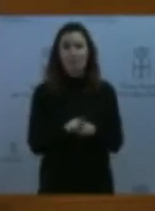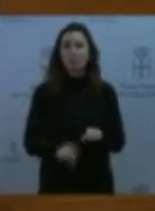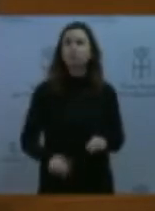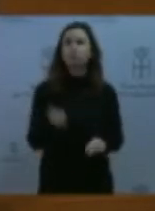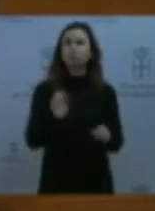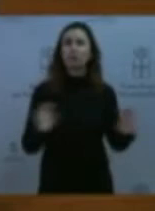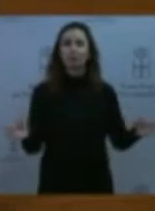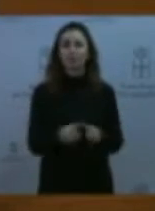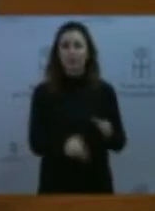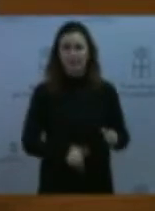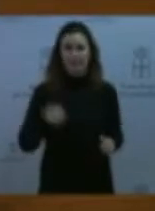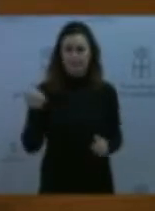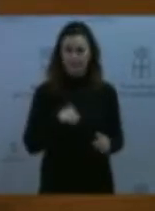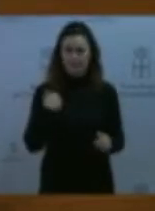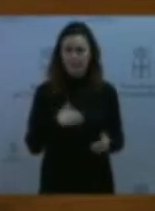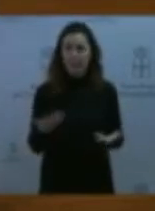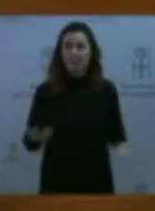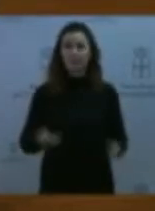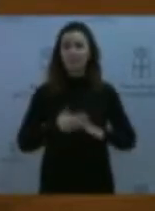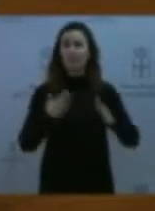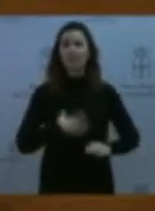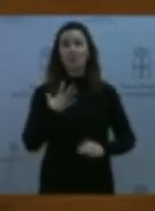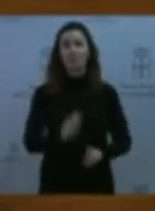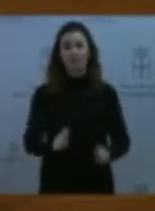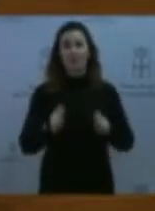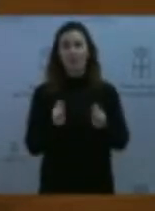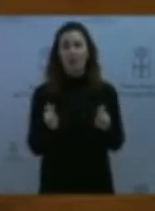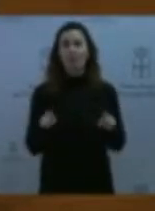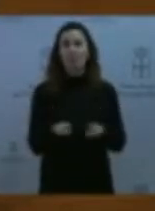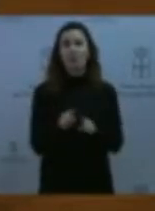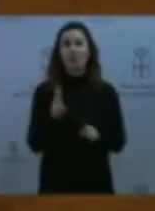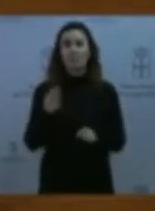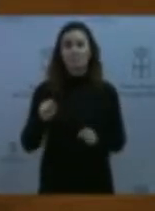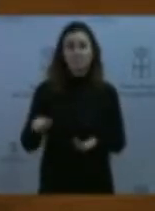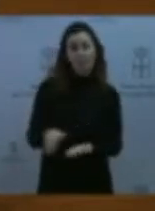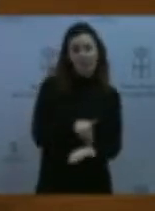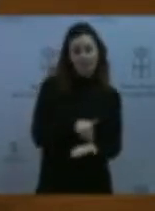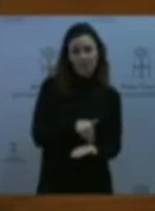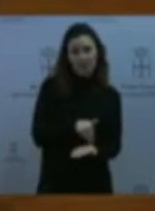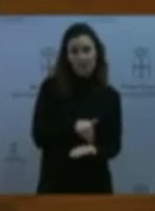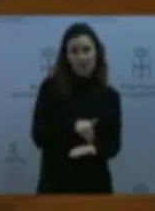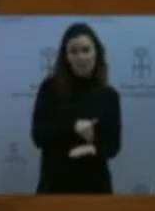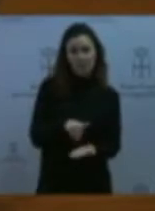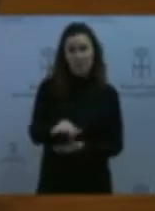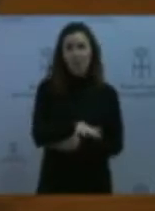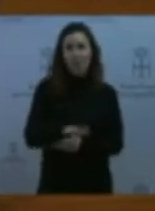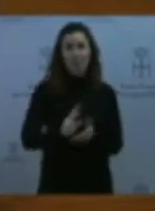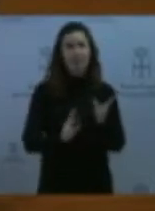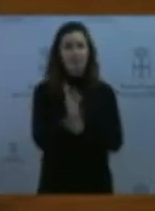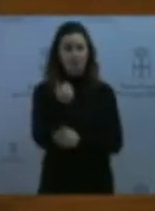podría favorecer el cobro de las ayudas en zonas quemadas y que podría favorecer